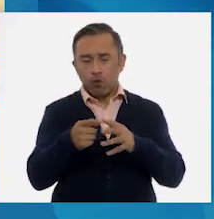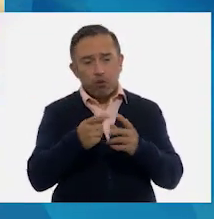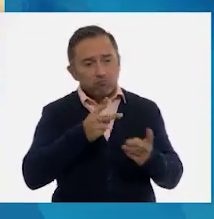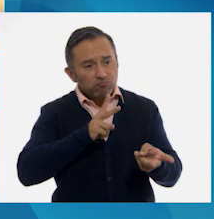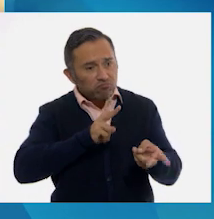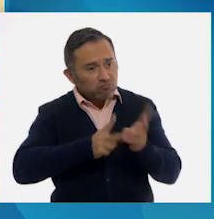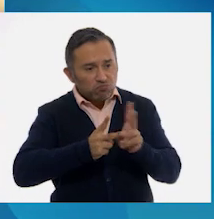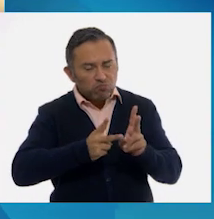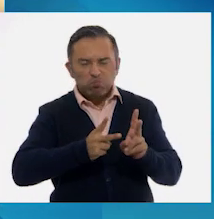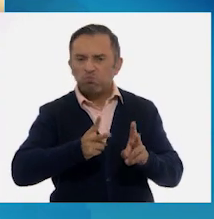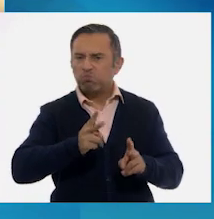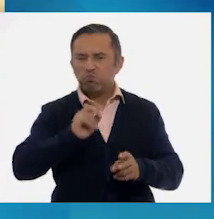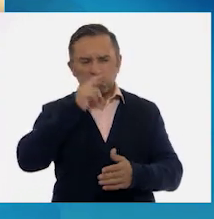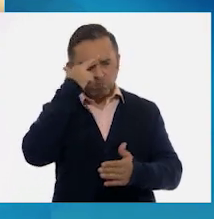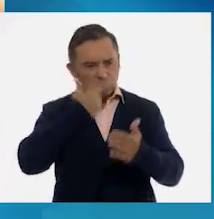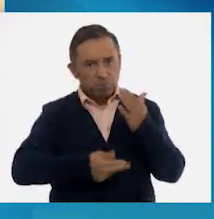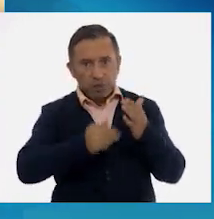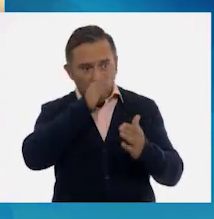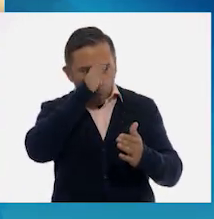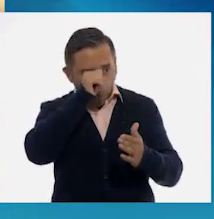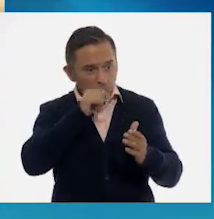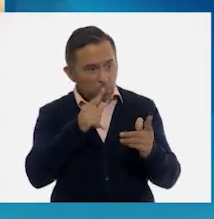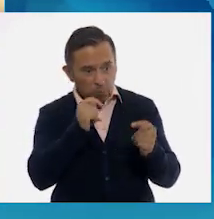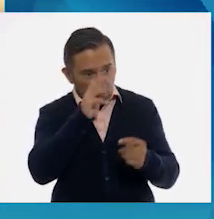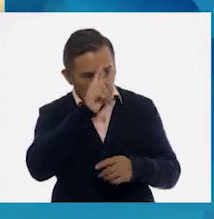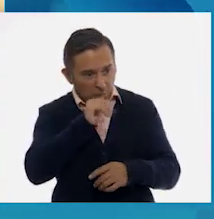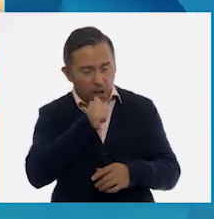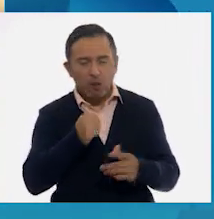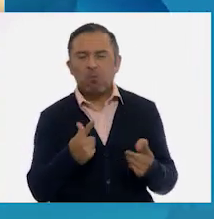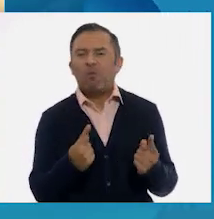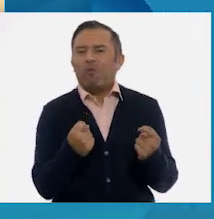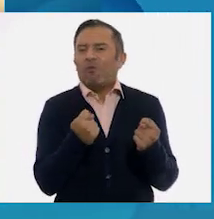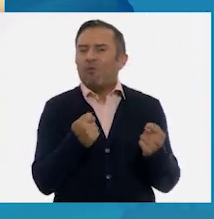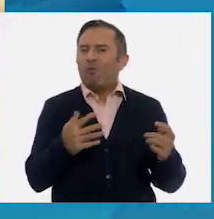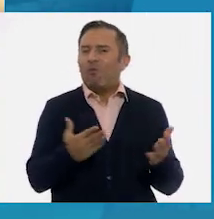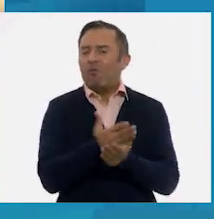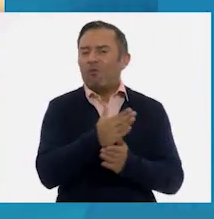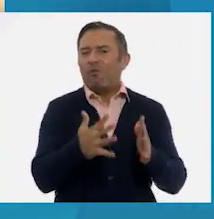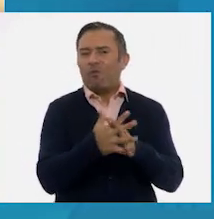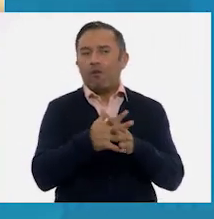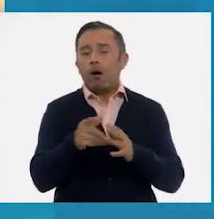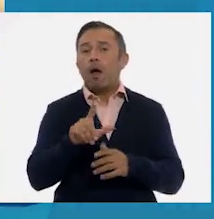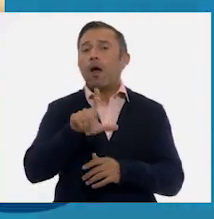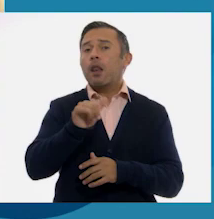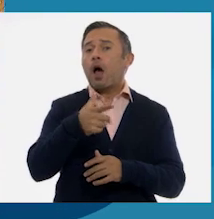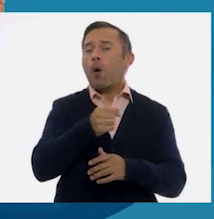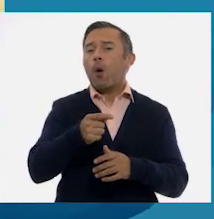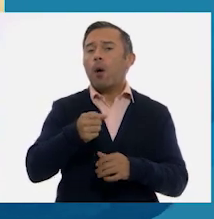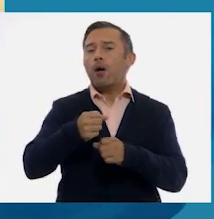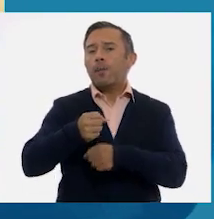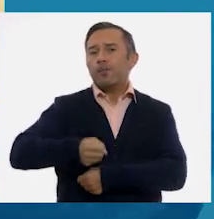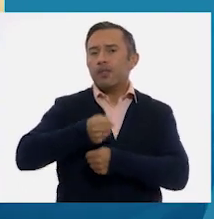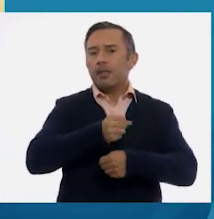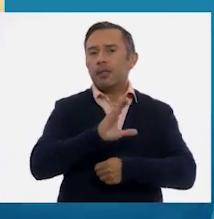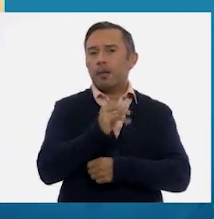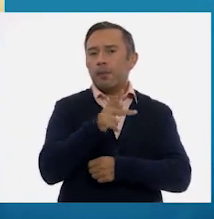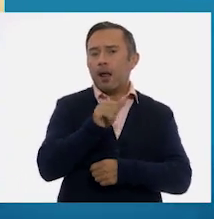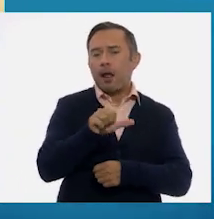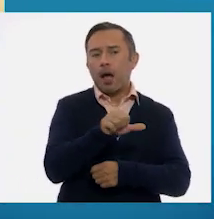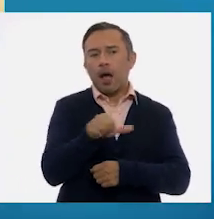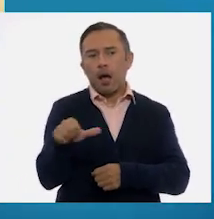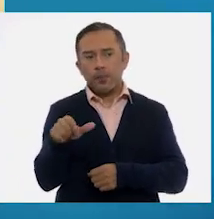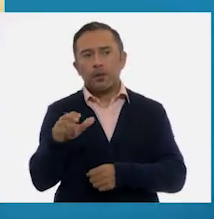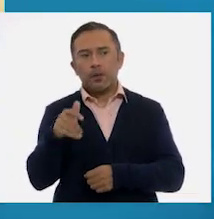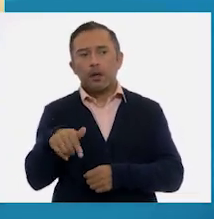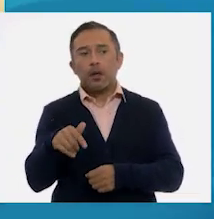negociación sin respetar acuerdos. Avanzó sobre los señoríos desde el lago de Chapala hasta Culiacán. En 1531, Nuño